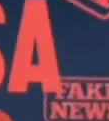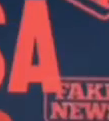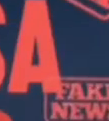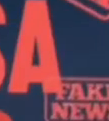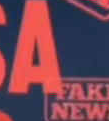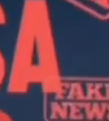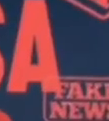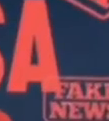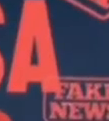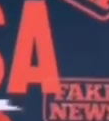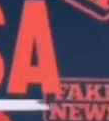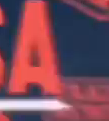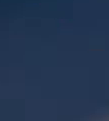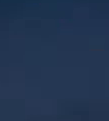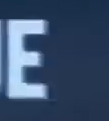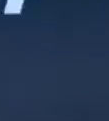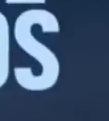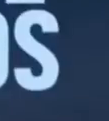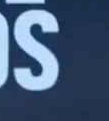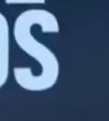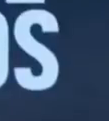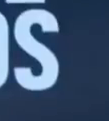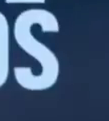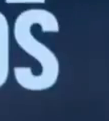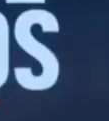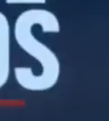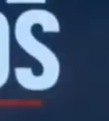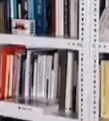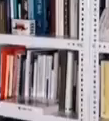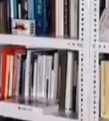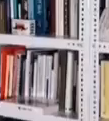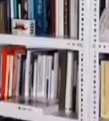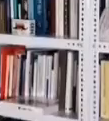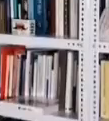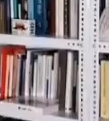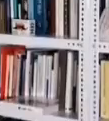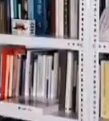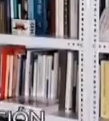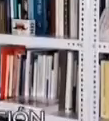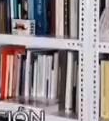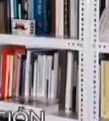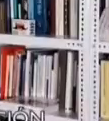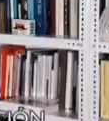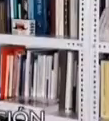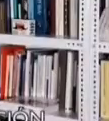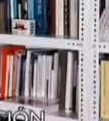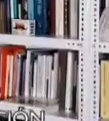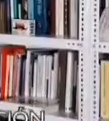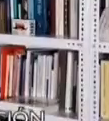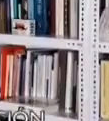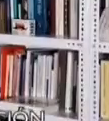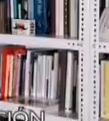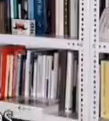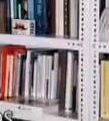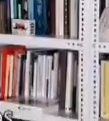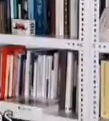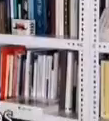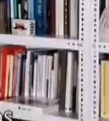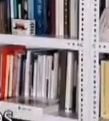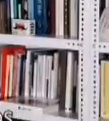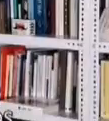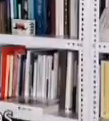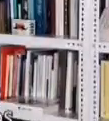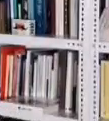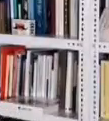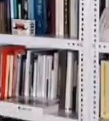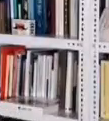es falsa, no. Verifiquen los datos. Y por último, no reenvíen cualquier información